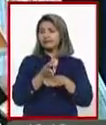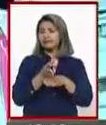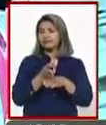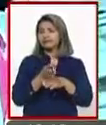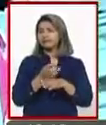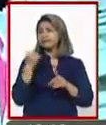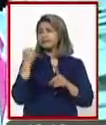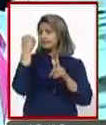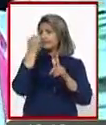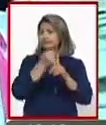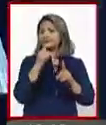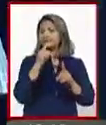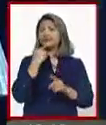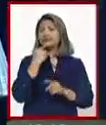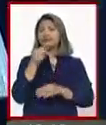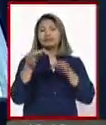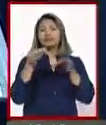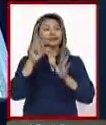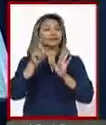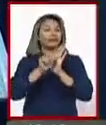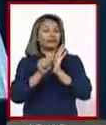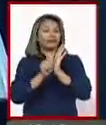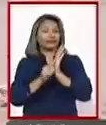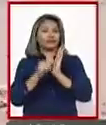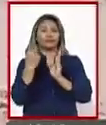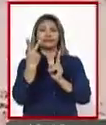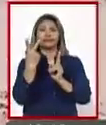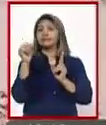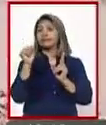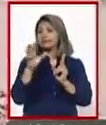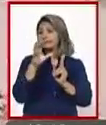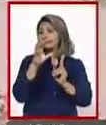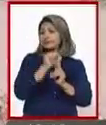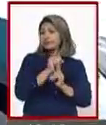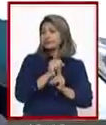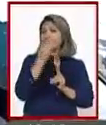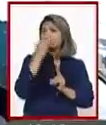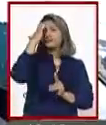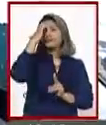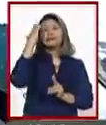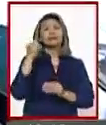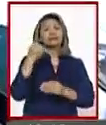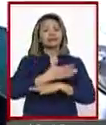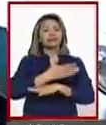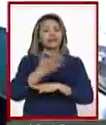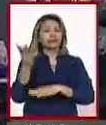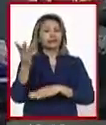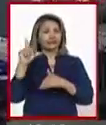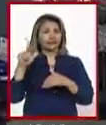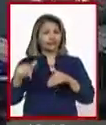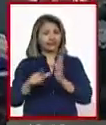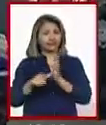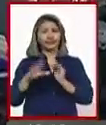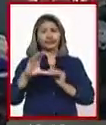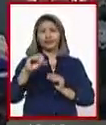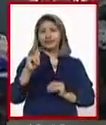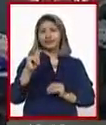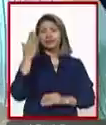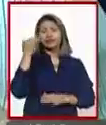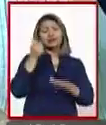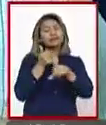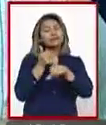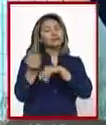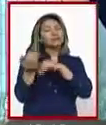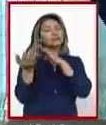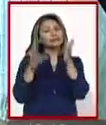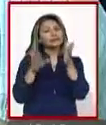árbol. El fiscal Osman Arias indicó que dos personas están aprehendidas por haber participado en el hecho y en las próximas horas serán cauteladas por el delito de homicidio.